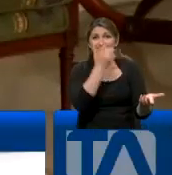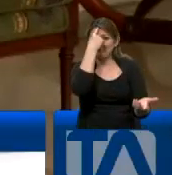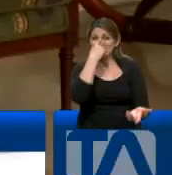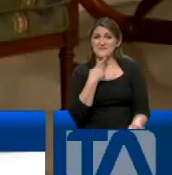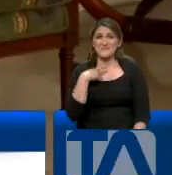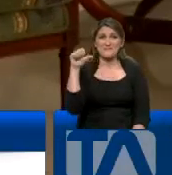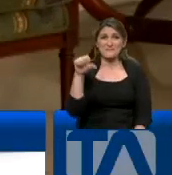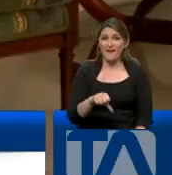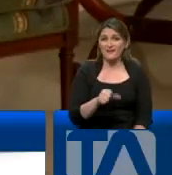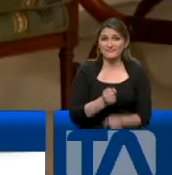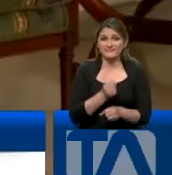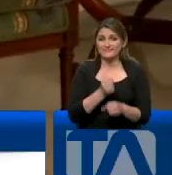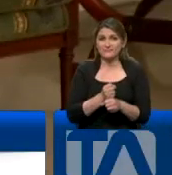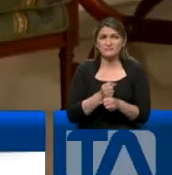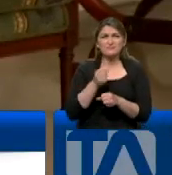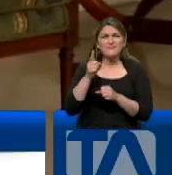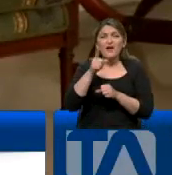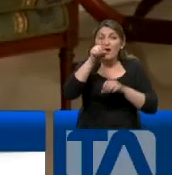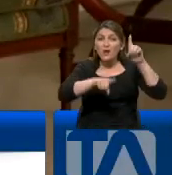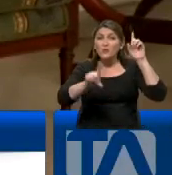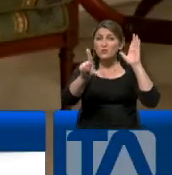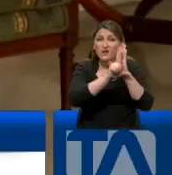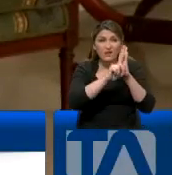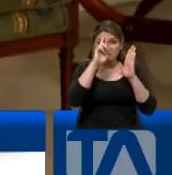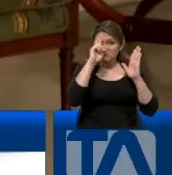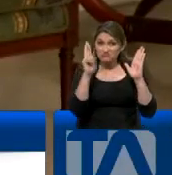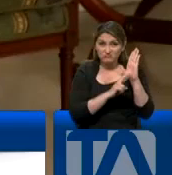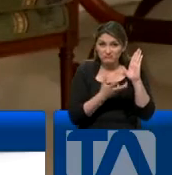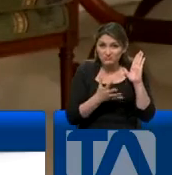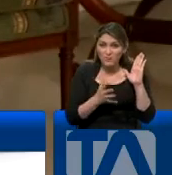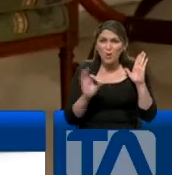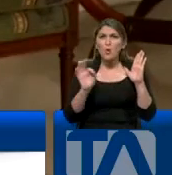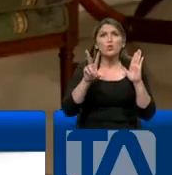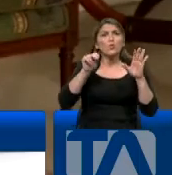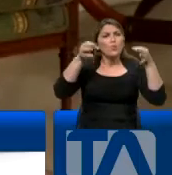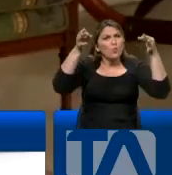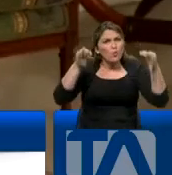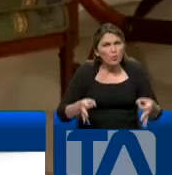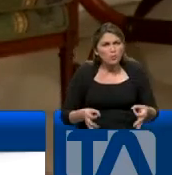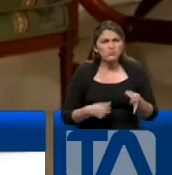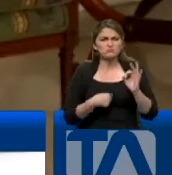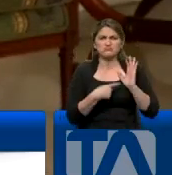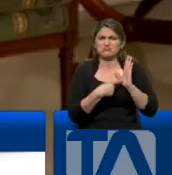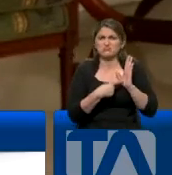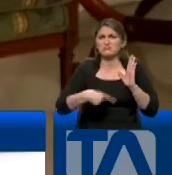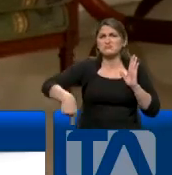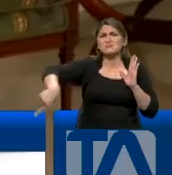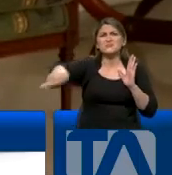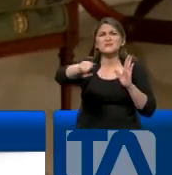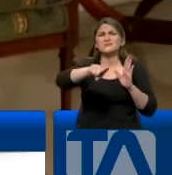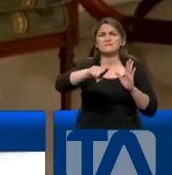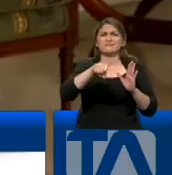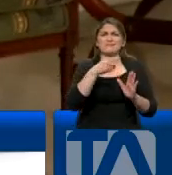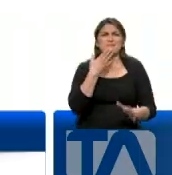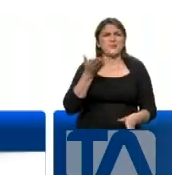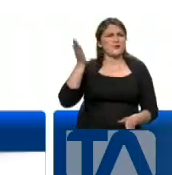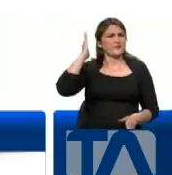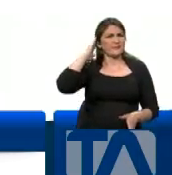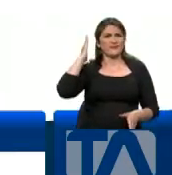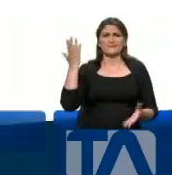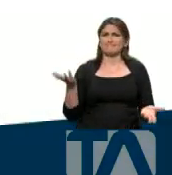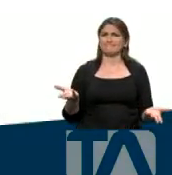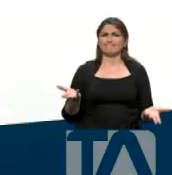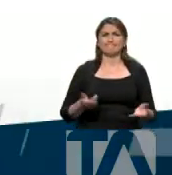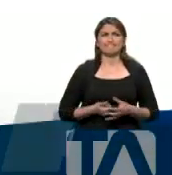no obedece lo que la ley manda o que deja de hacer lo que la ley impone hacer es un traidor a la patria.